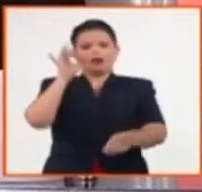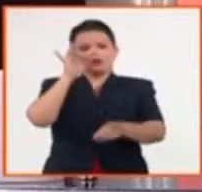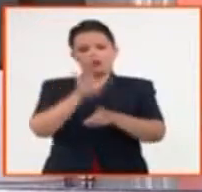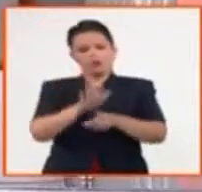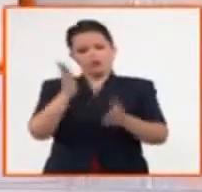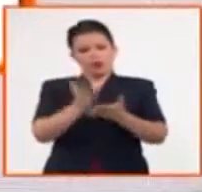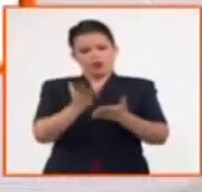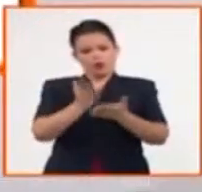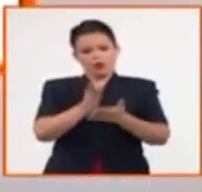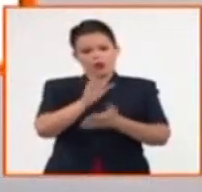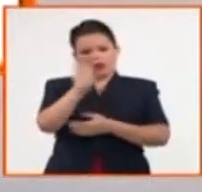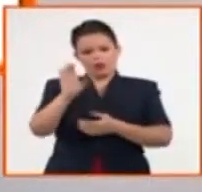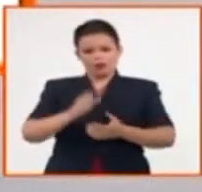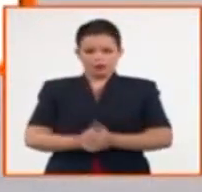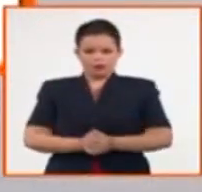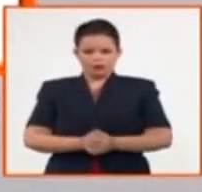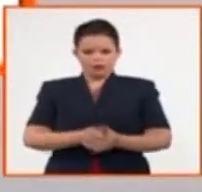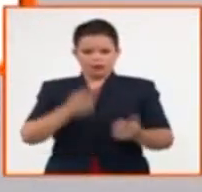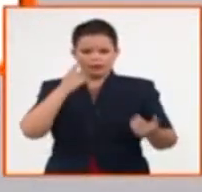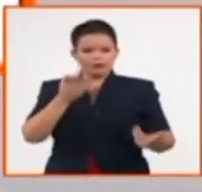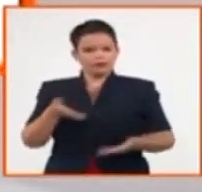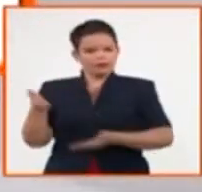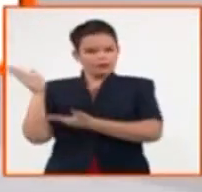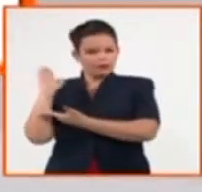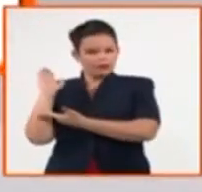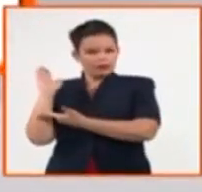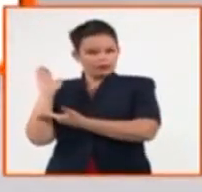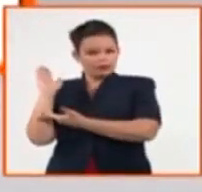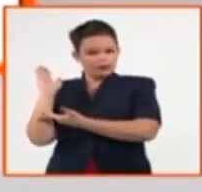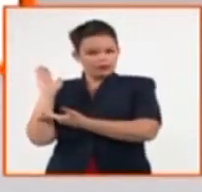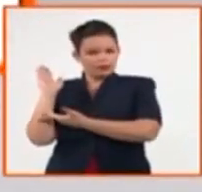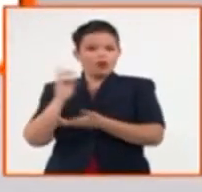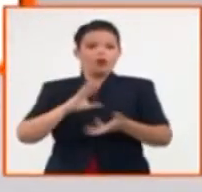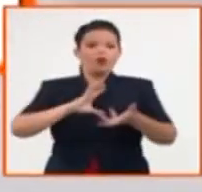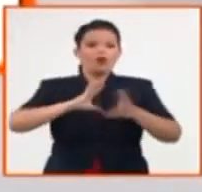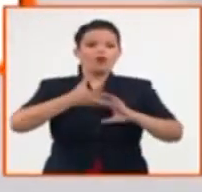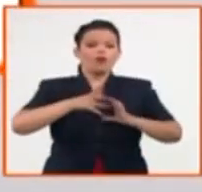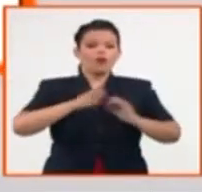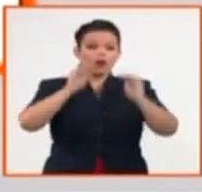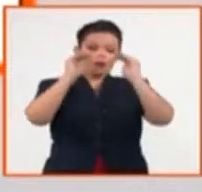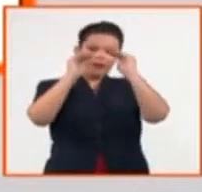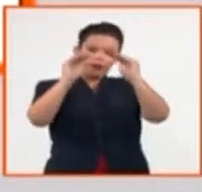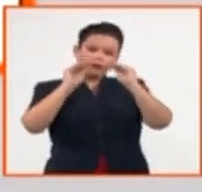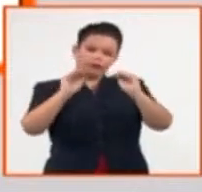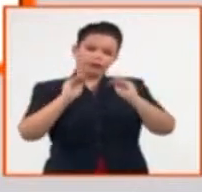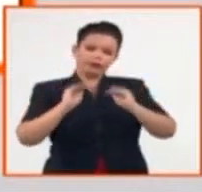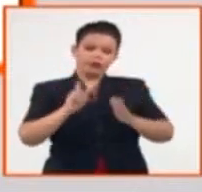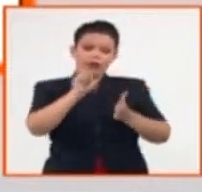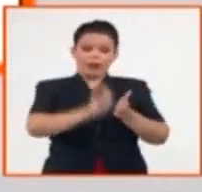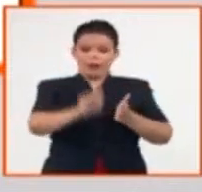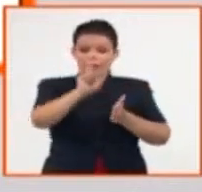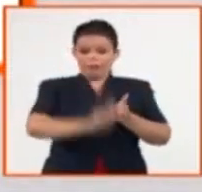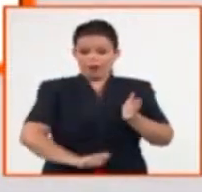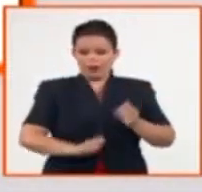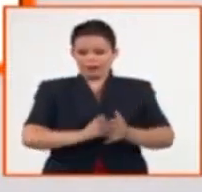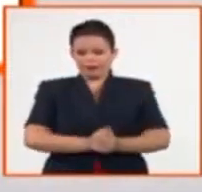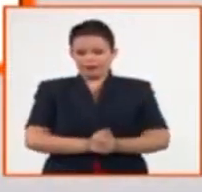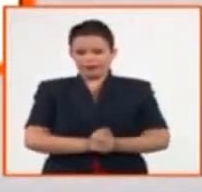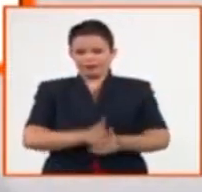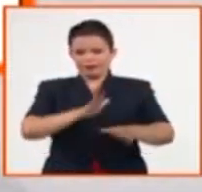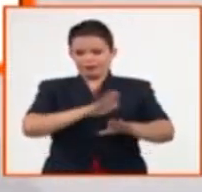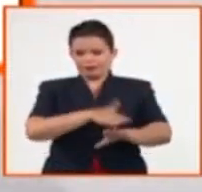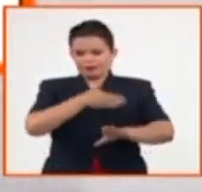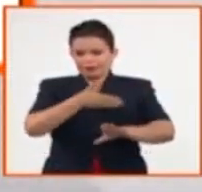pueden observar la manera en que se organizaron estos grupos. Aclarar además, estoy seguro que la doctora Marilena va a profundizar en este